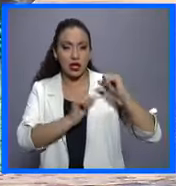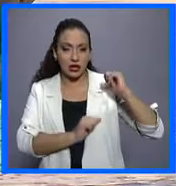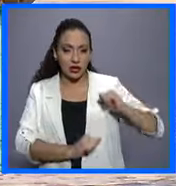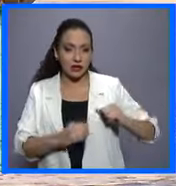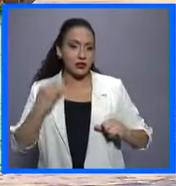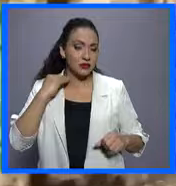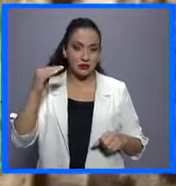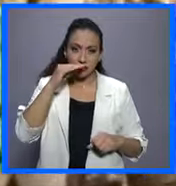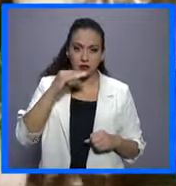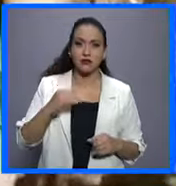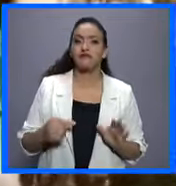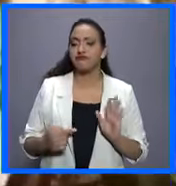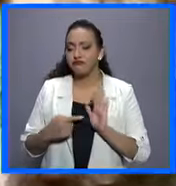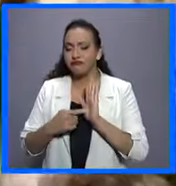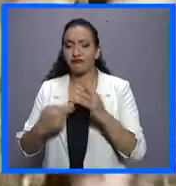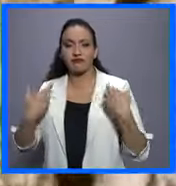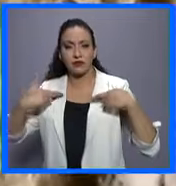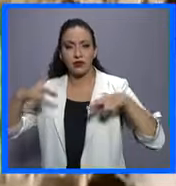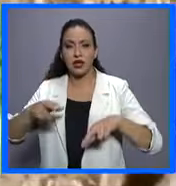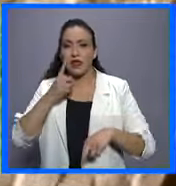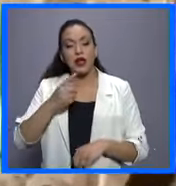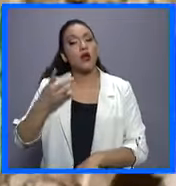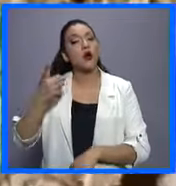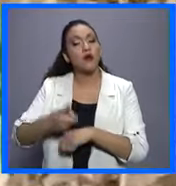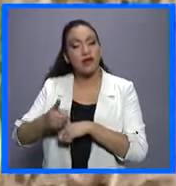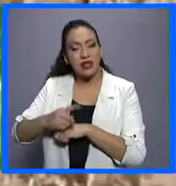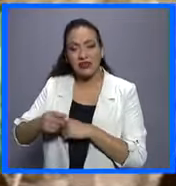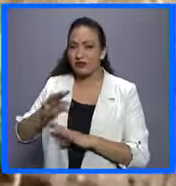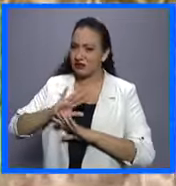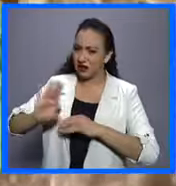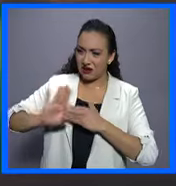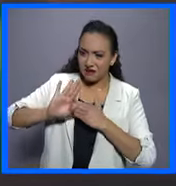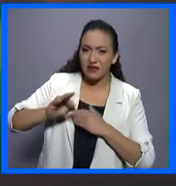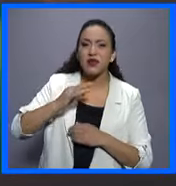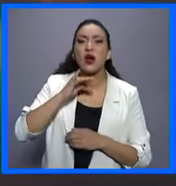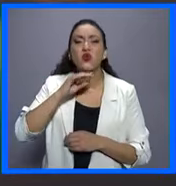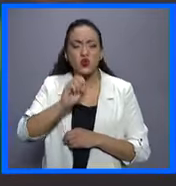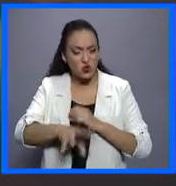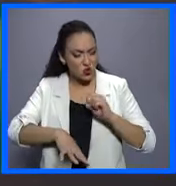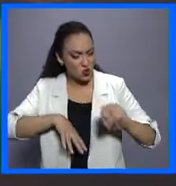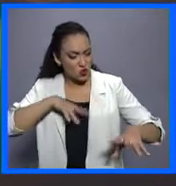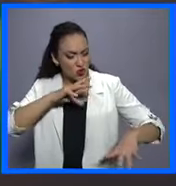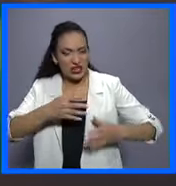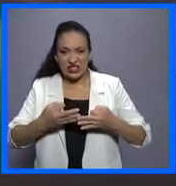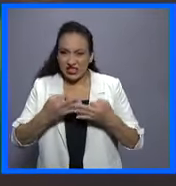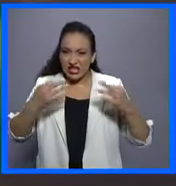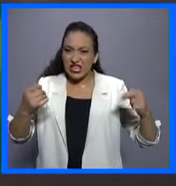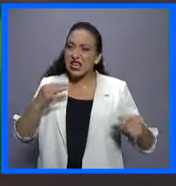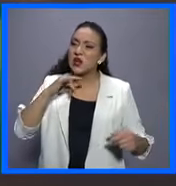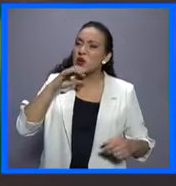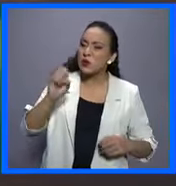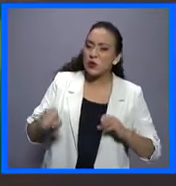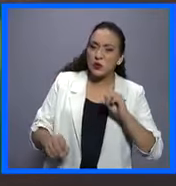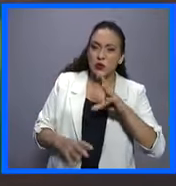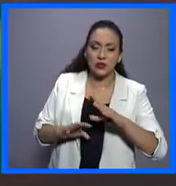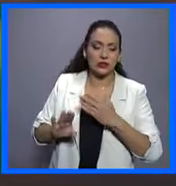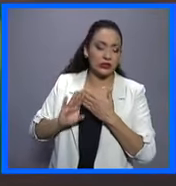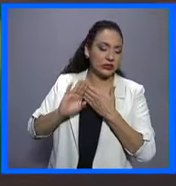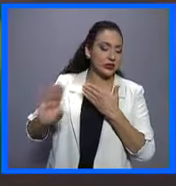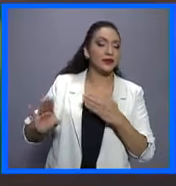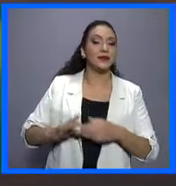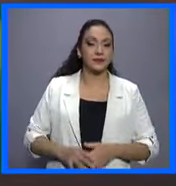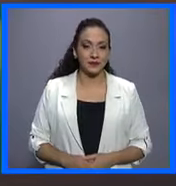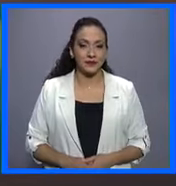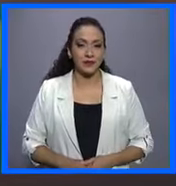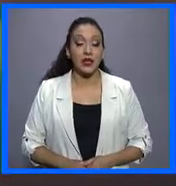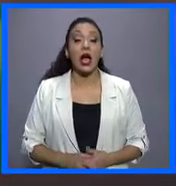Pública, con el fin de prevenir daños irreparables al ecosistema y proteger los recursos naturales como bienes comunes de la humanidad.